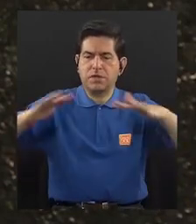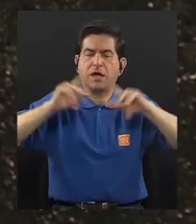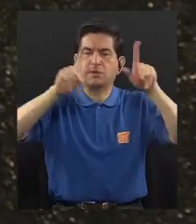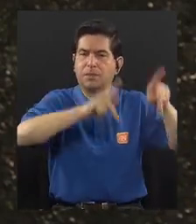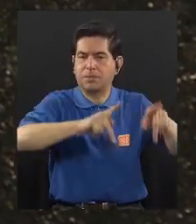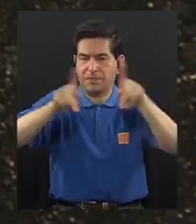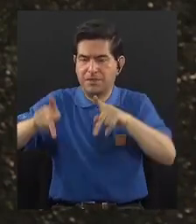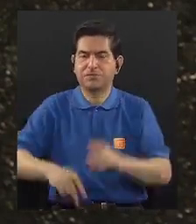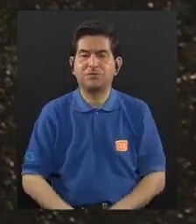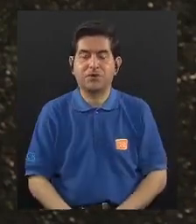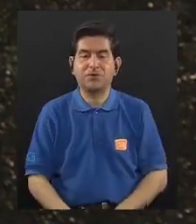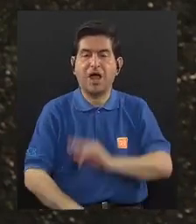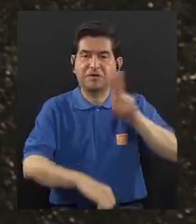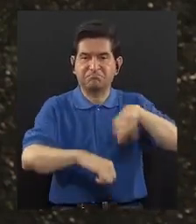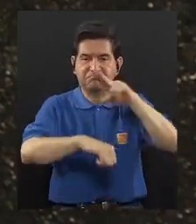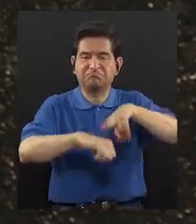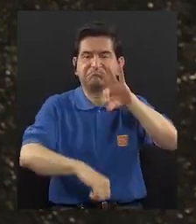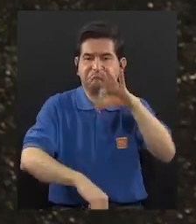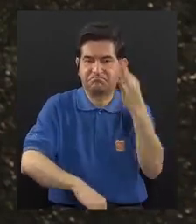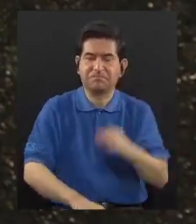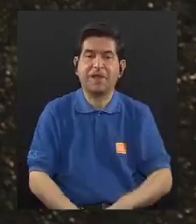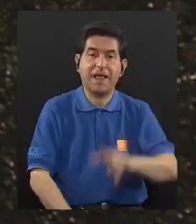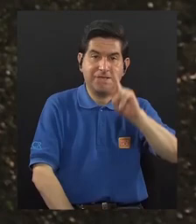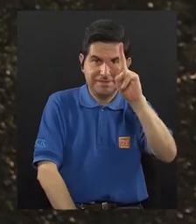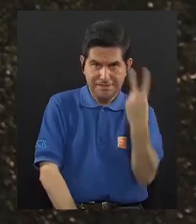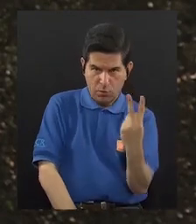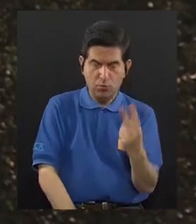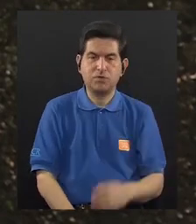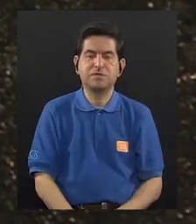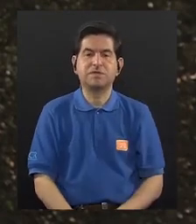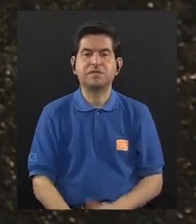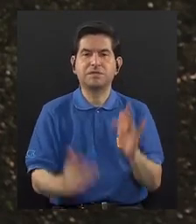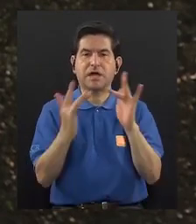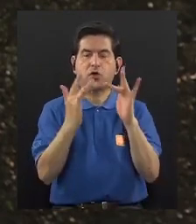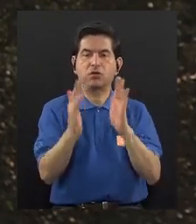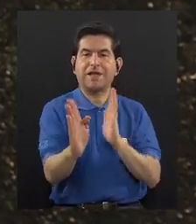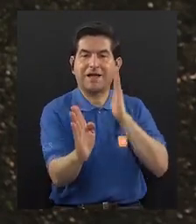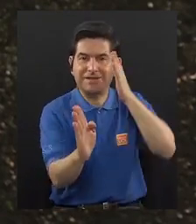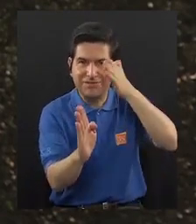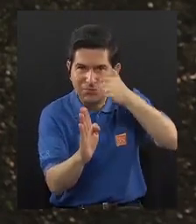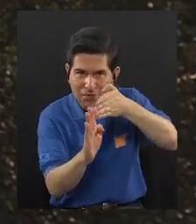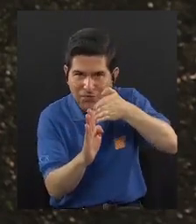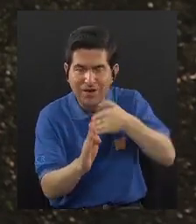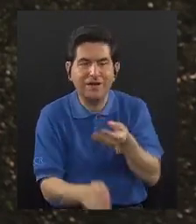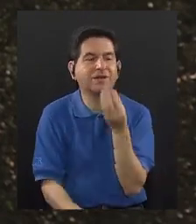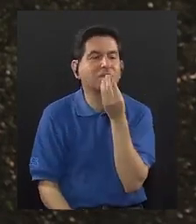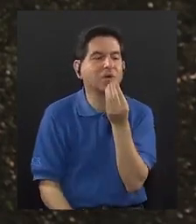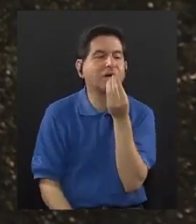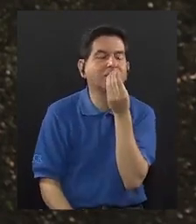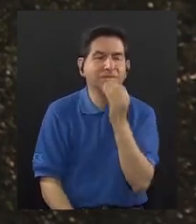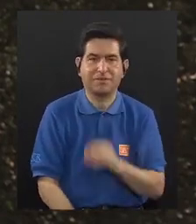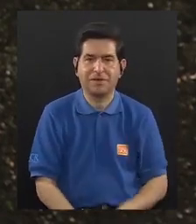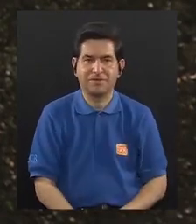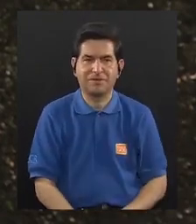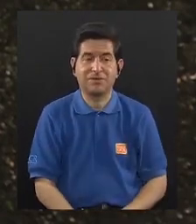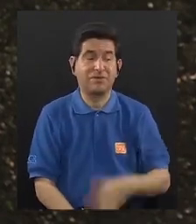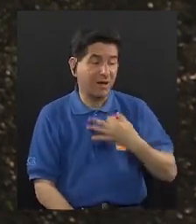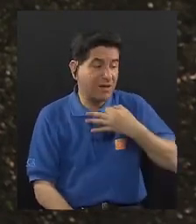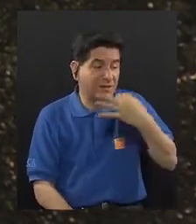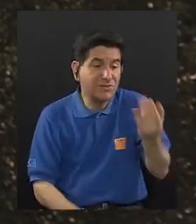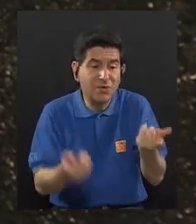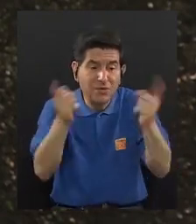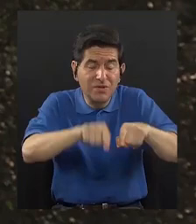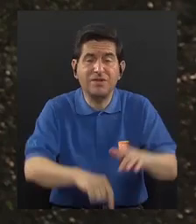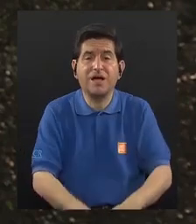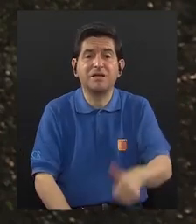mismo ambiente con personas es una de las más frecuentes la segunda es el contacto directo con alimentos que es lo que hacemos